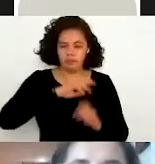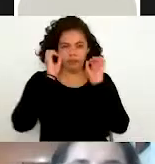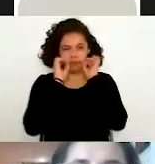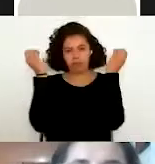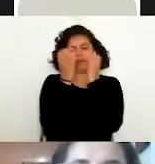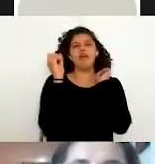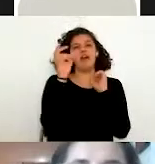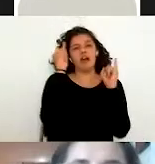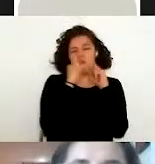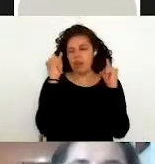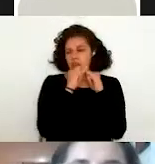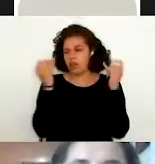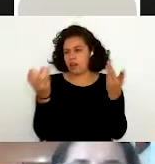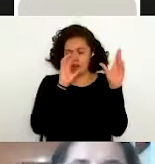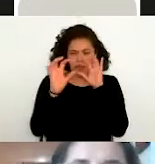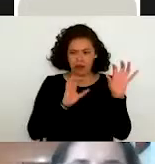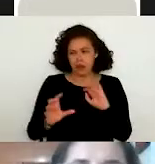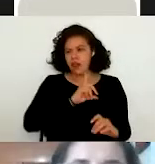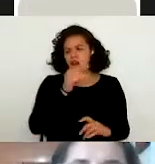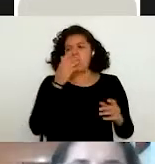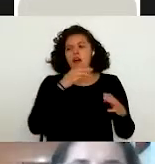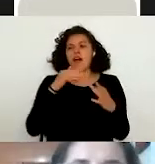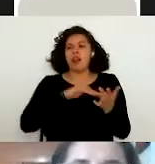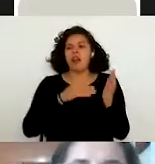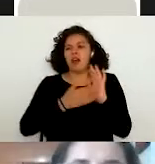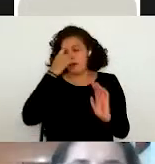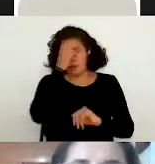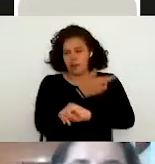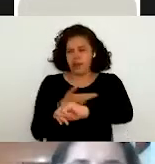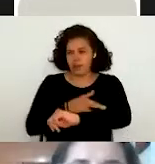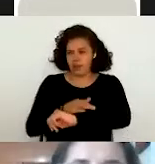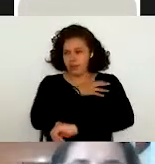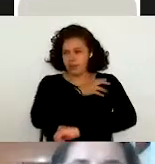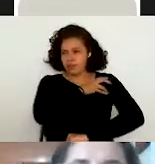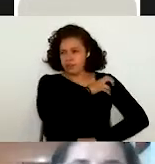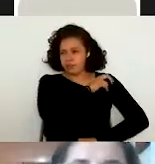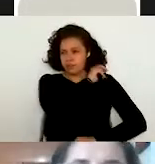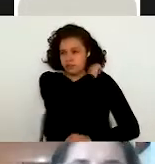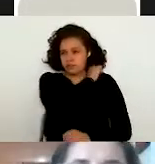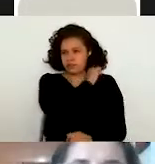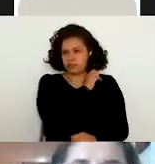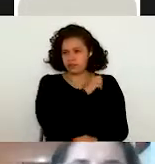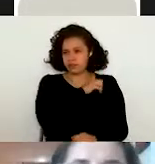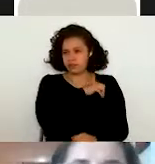institución, voy a plantear posibles estrategias de solución. ¿Qué puedo yo proponer en